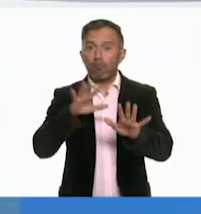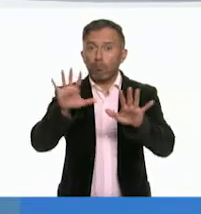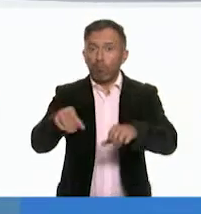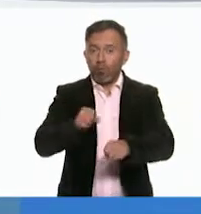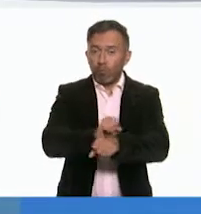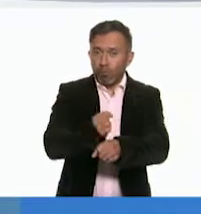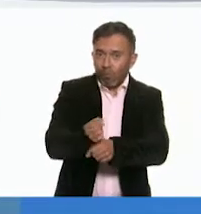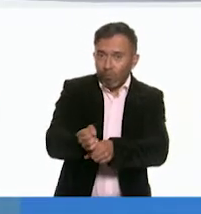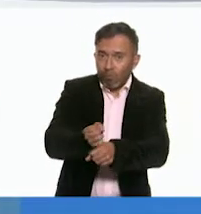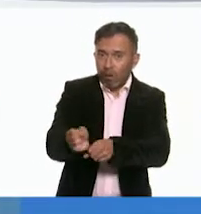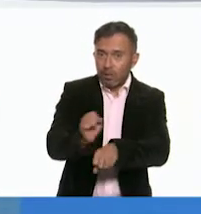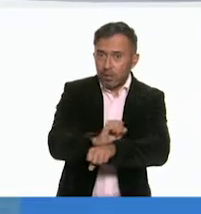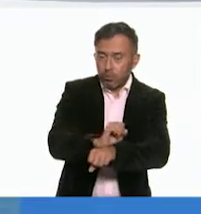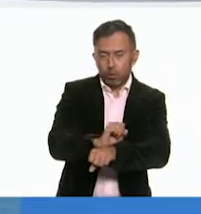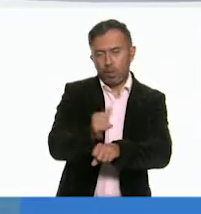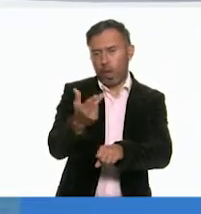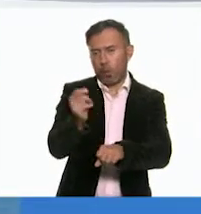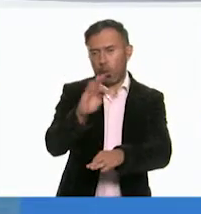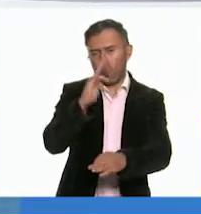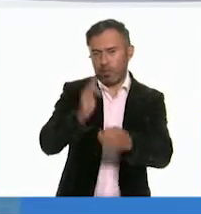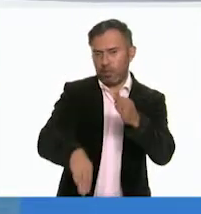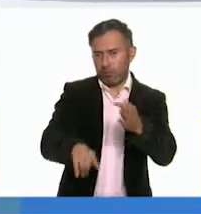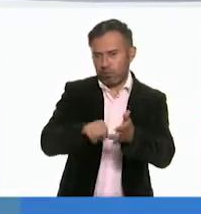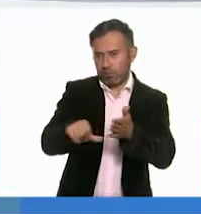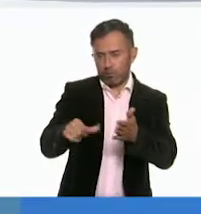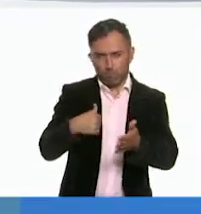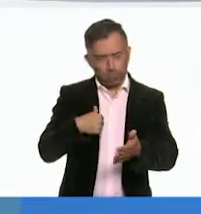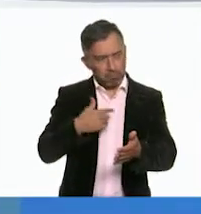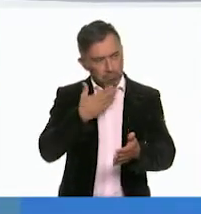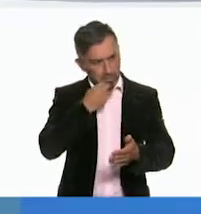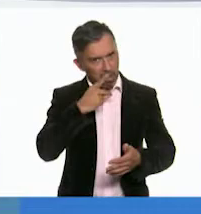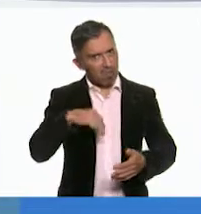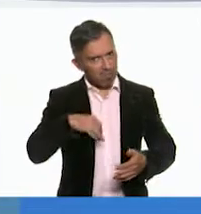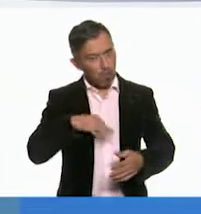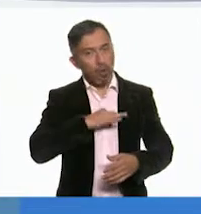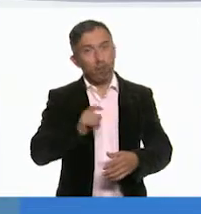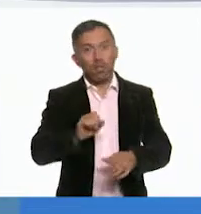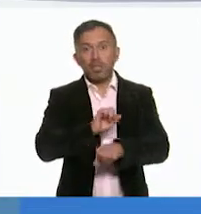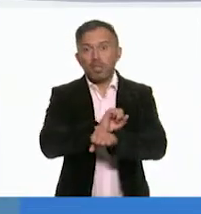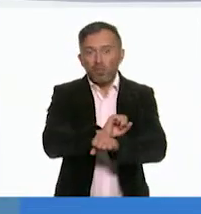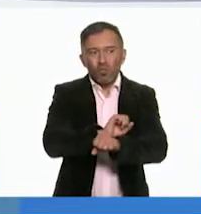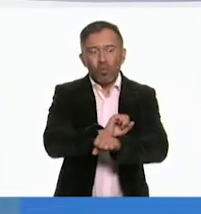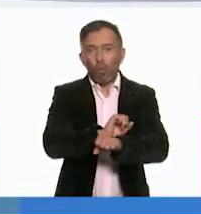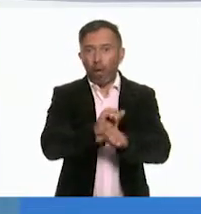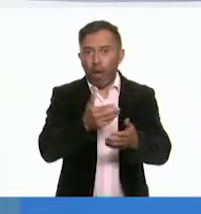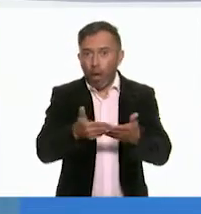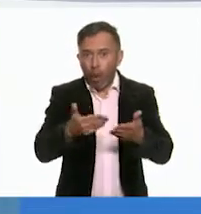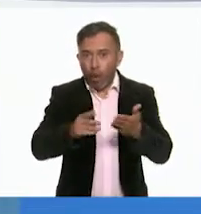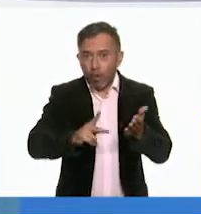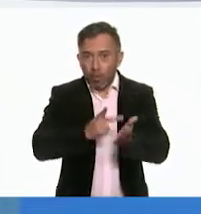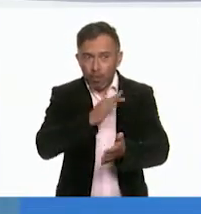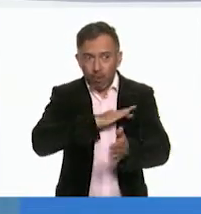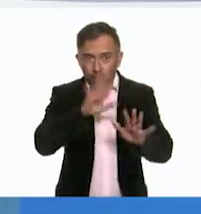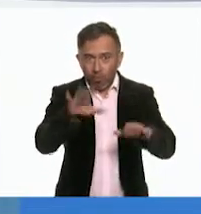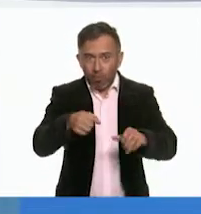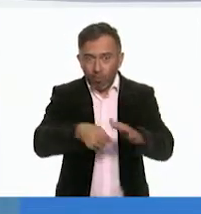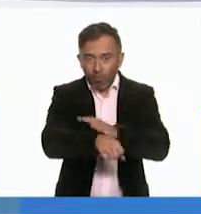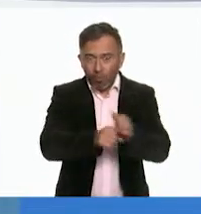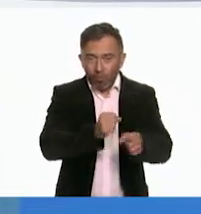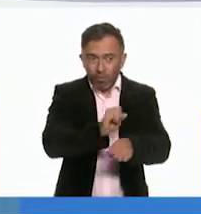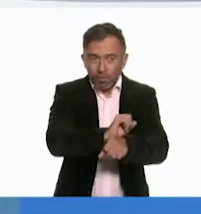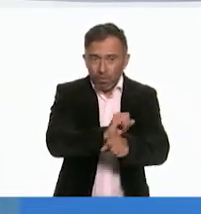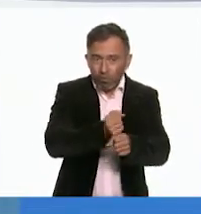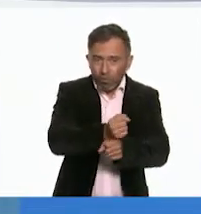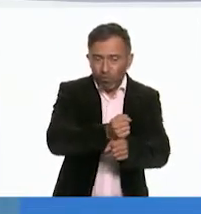importante el tema de la abolición de la esclavitud. Nadie puede ser víctima de algo similar nunca más. Pero ahora, ¿hacia dónde